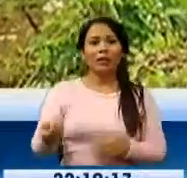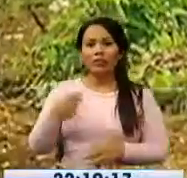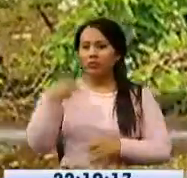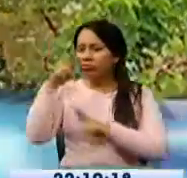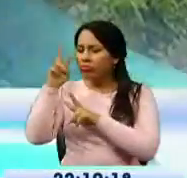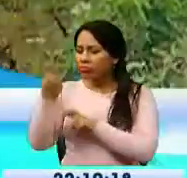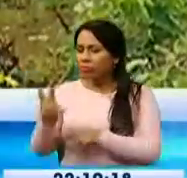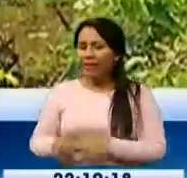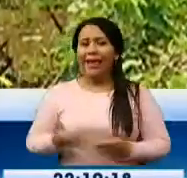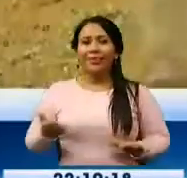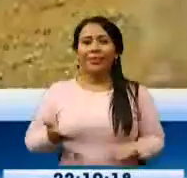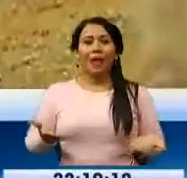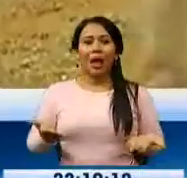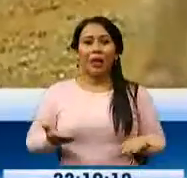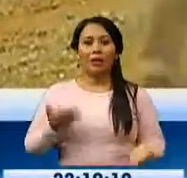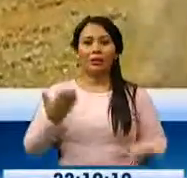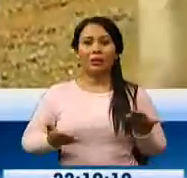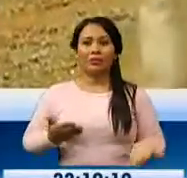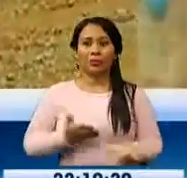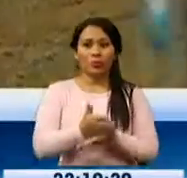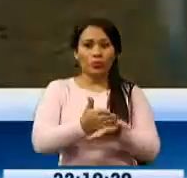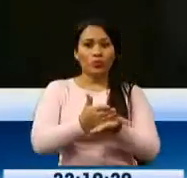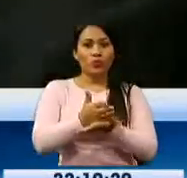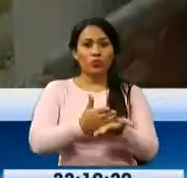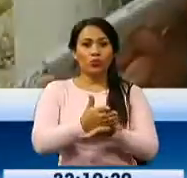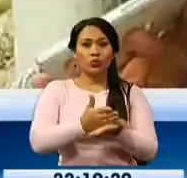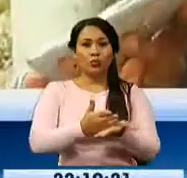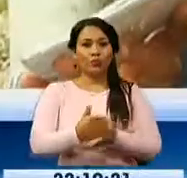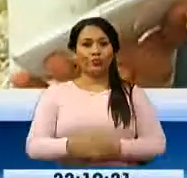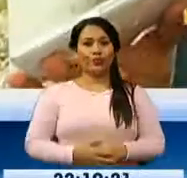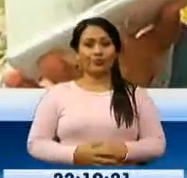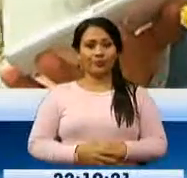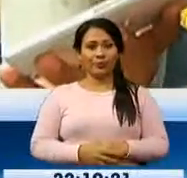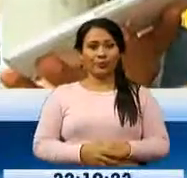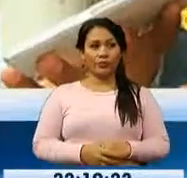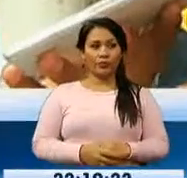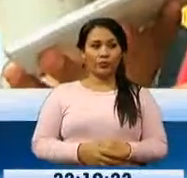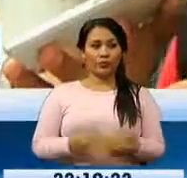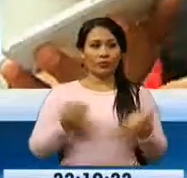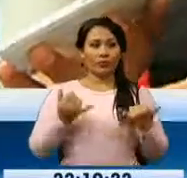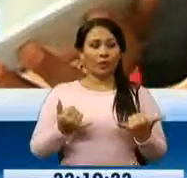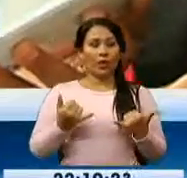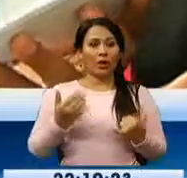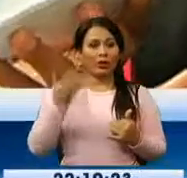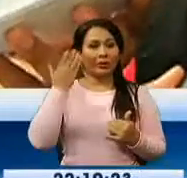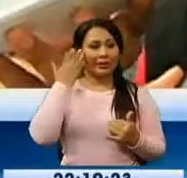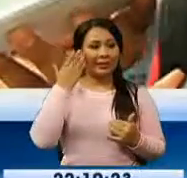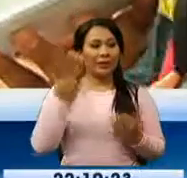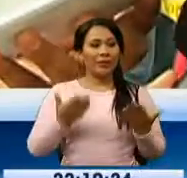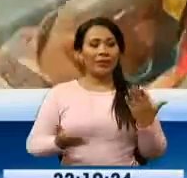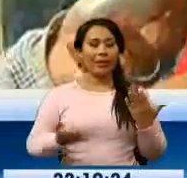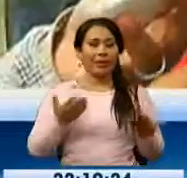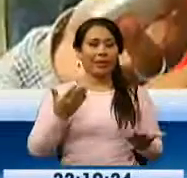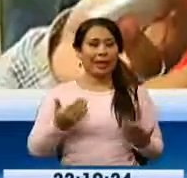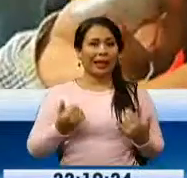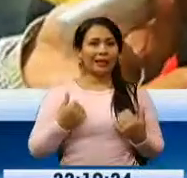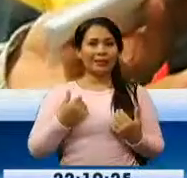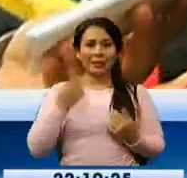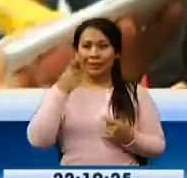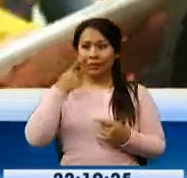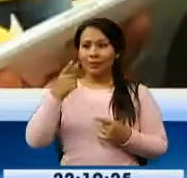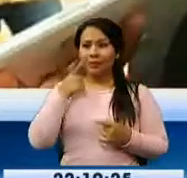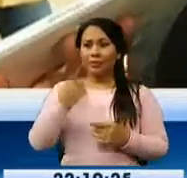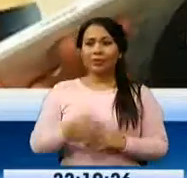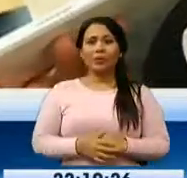que se habrían utilizado armas de fuego y blancas. En este momento se encuentra levantando y fijando ciertos indicios balísticos. Aparentemente